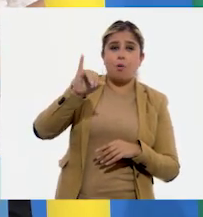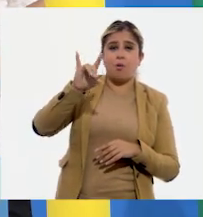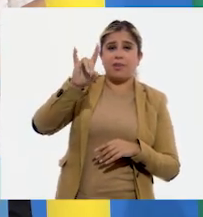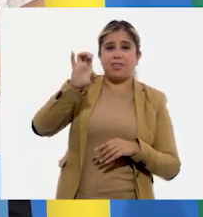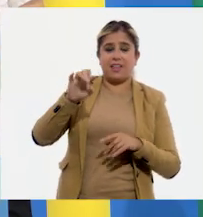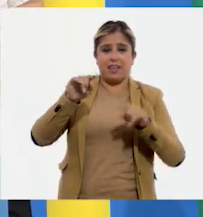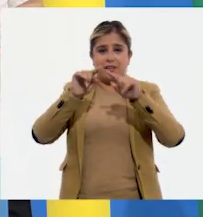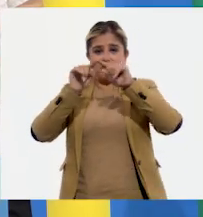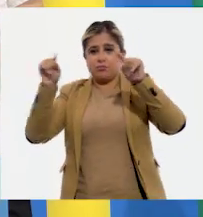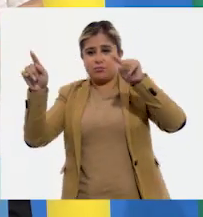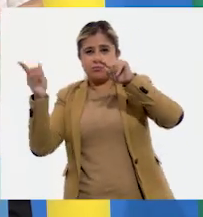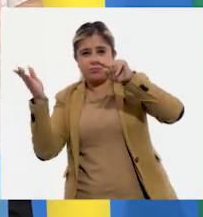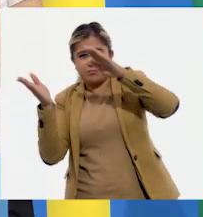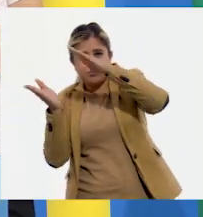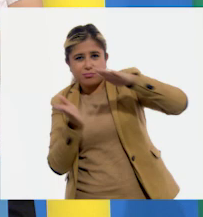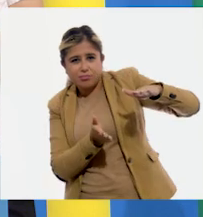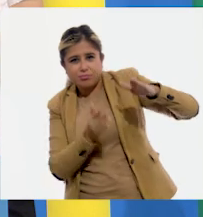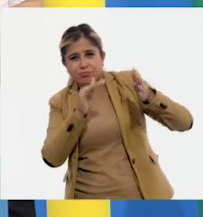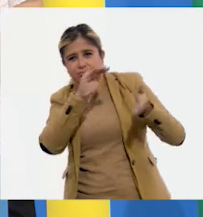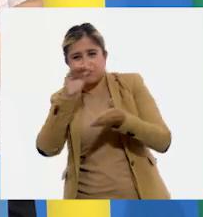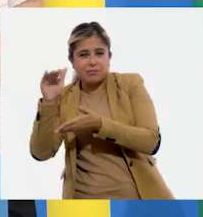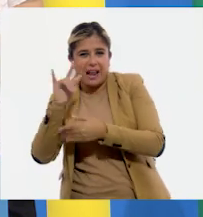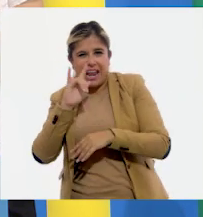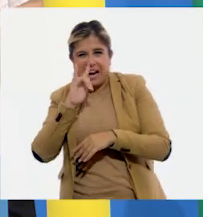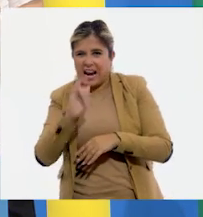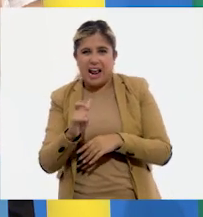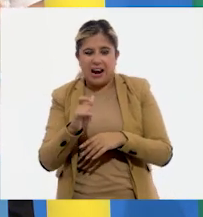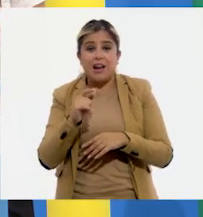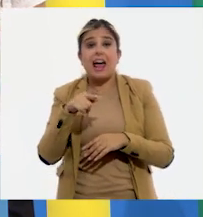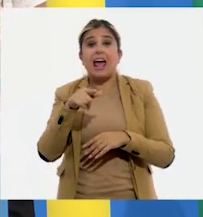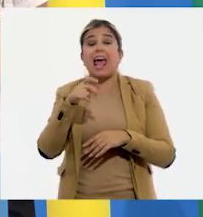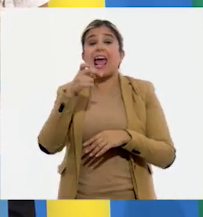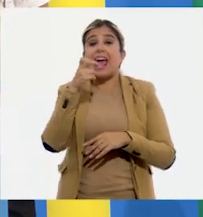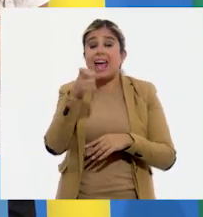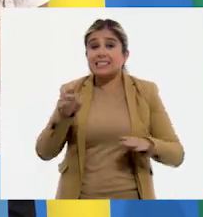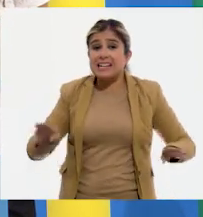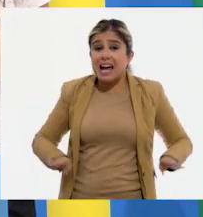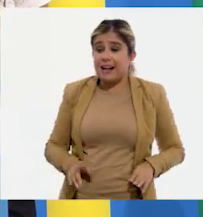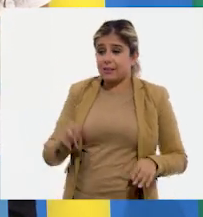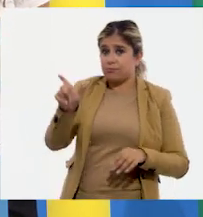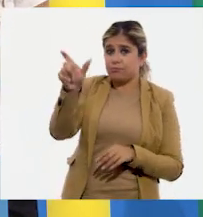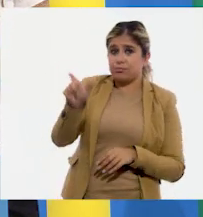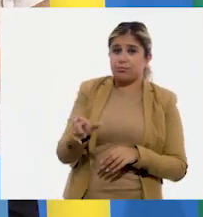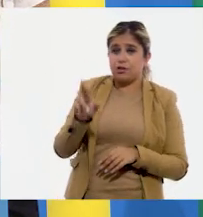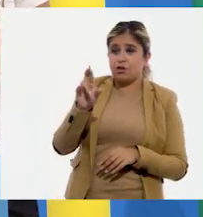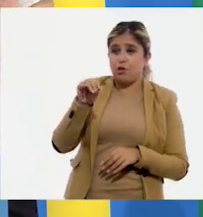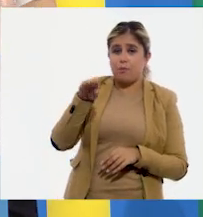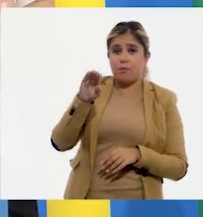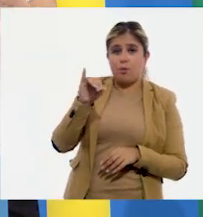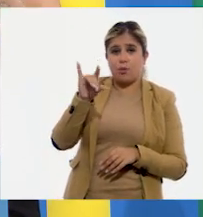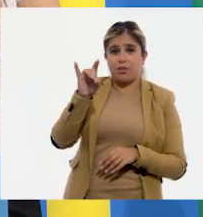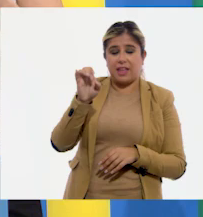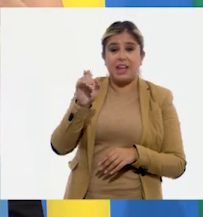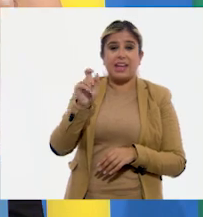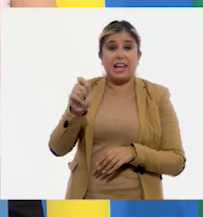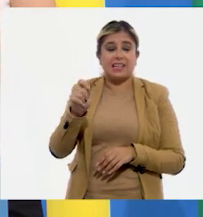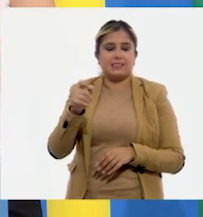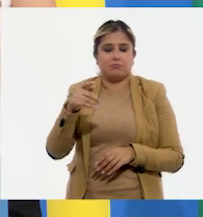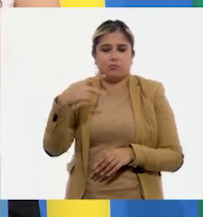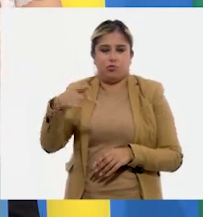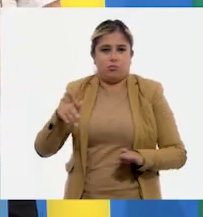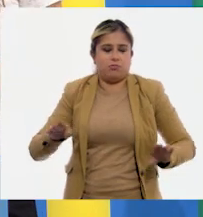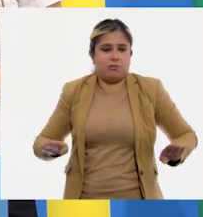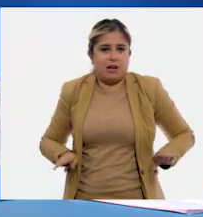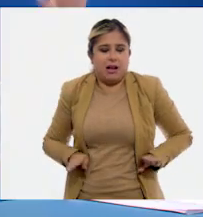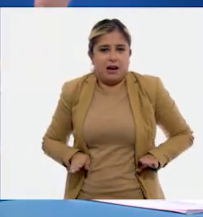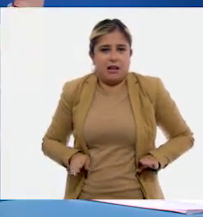bien, Ton. Es así que las características que definen a un romboide se les llama propiedades, o sea, propiedades del